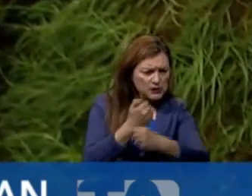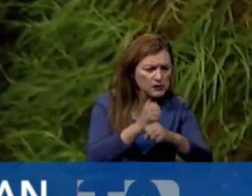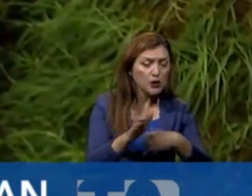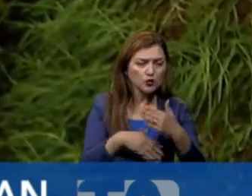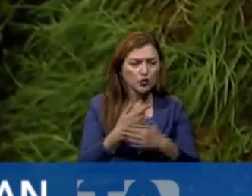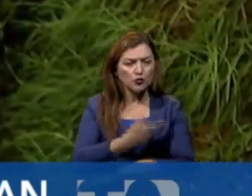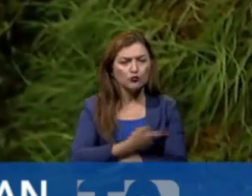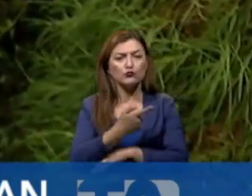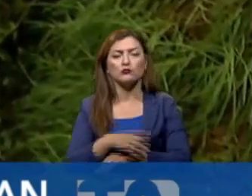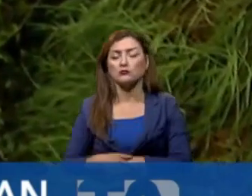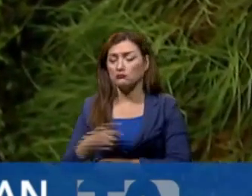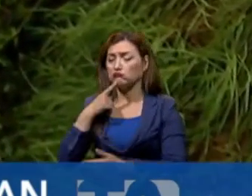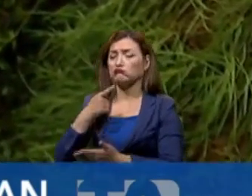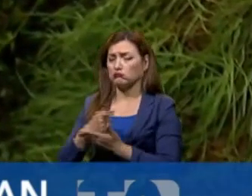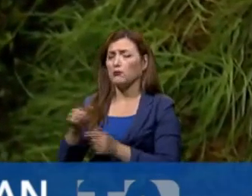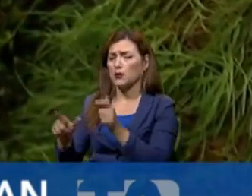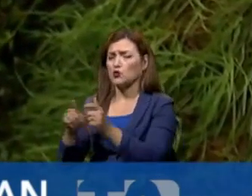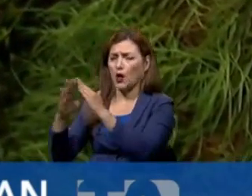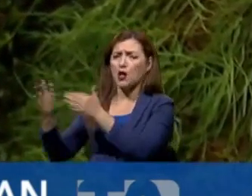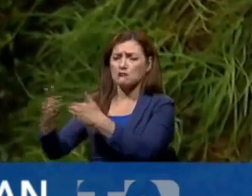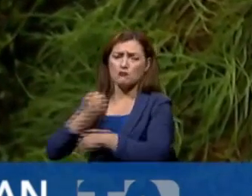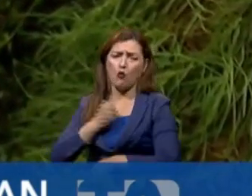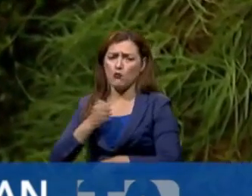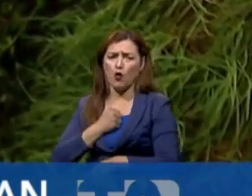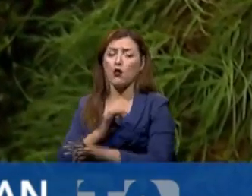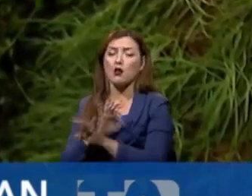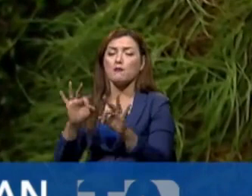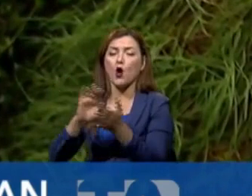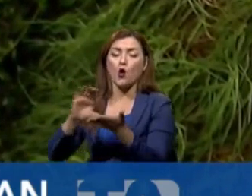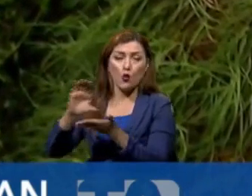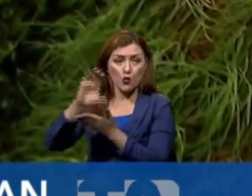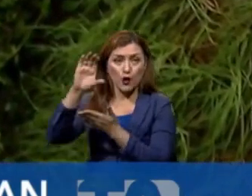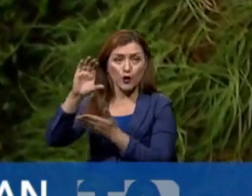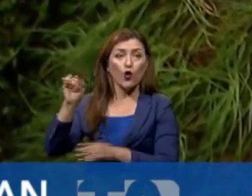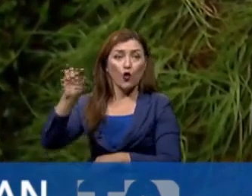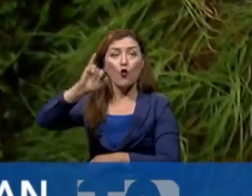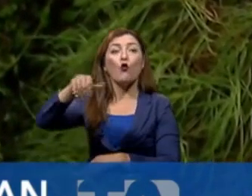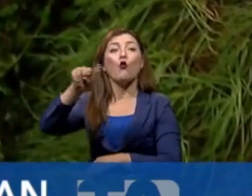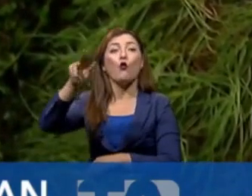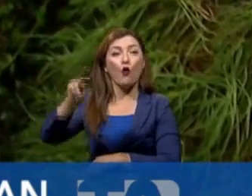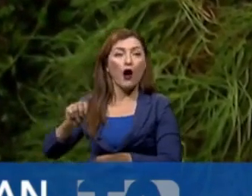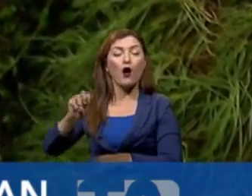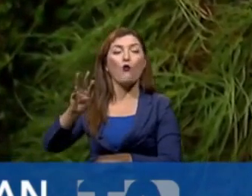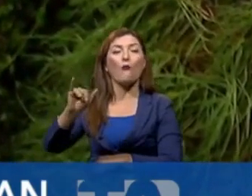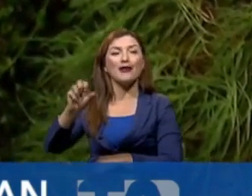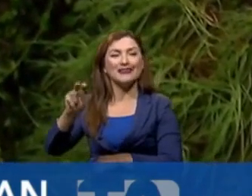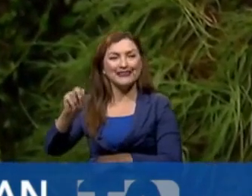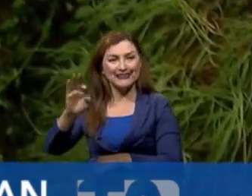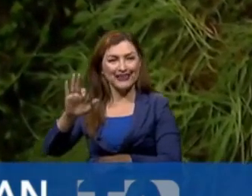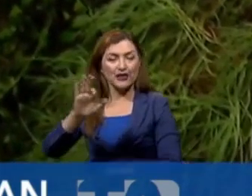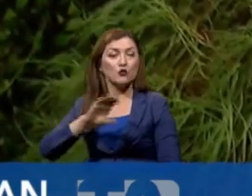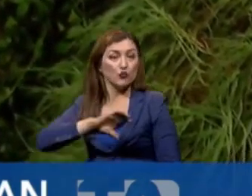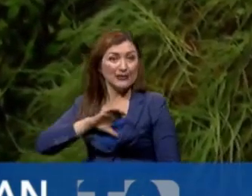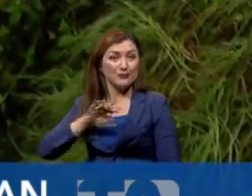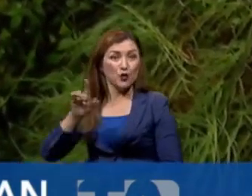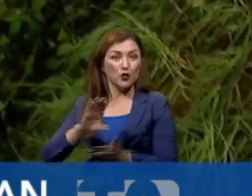pasan todos los días correcto en la parte especialmente lo que corresponde al colegio Juan Luis que es donde nos encontramos ahora en este momento la parte se